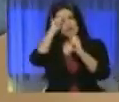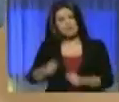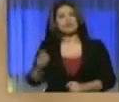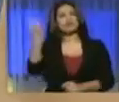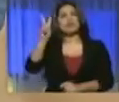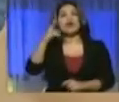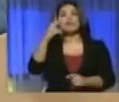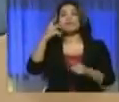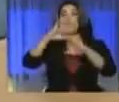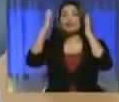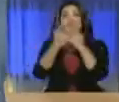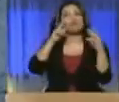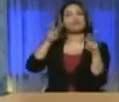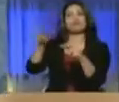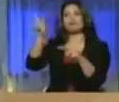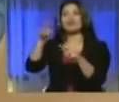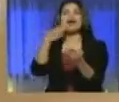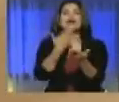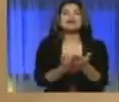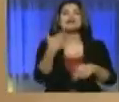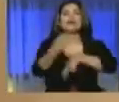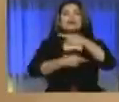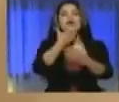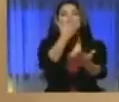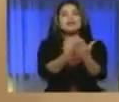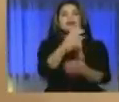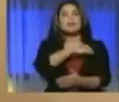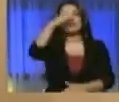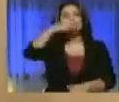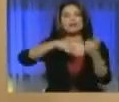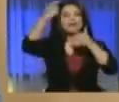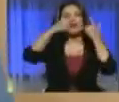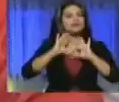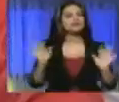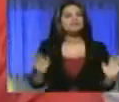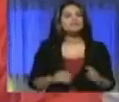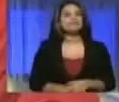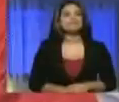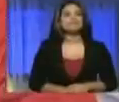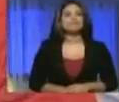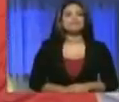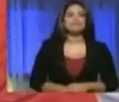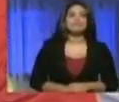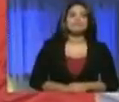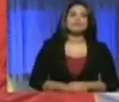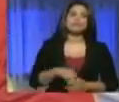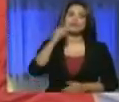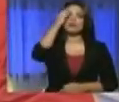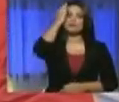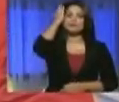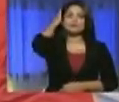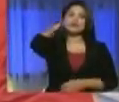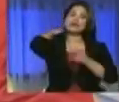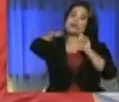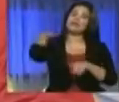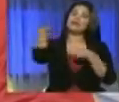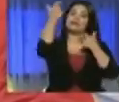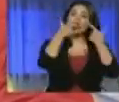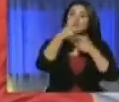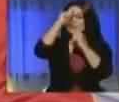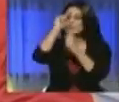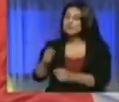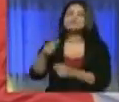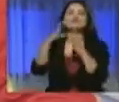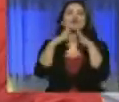la revolución y el comandante Hugo Chávez. Eso no lo puede quitar nadie. Así es, presidente. Y bueno, Chávez dignificó a los atletas, presidente, nos dio